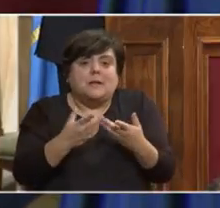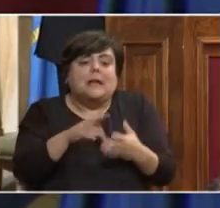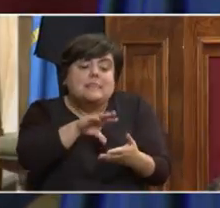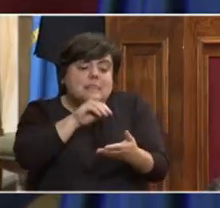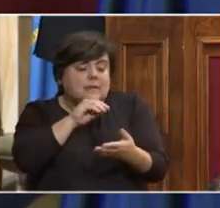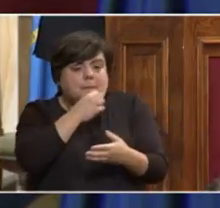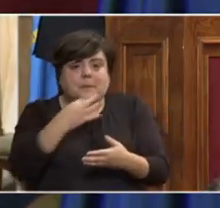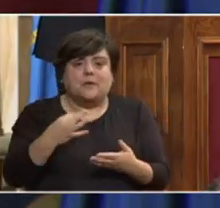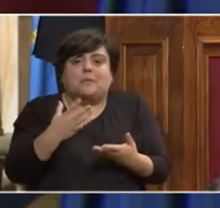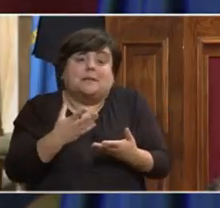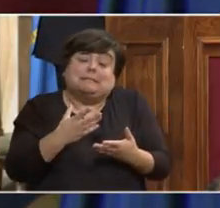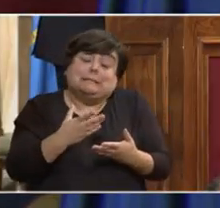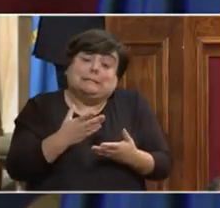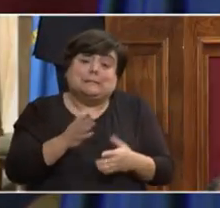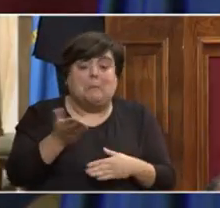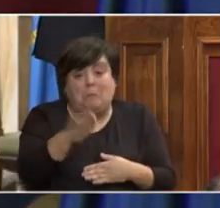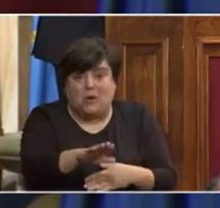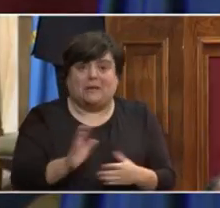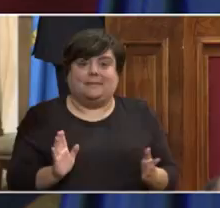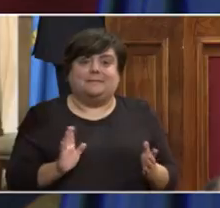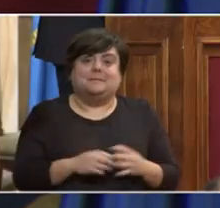que sobreviva a la operación.